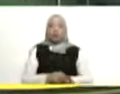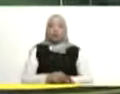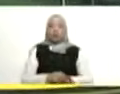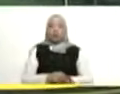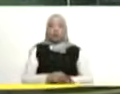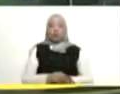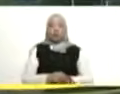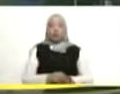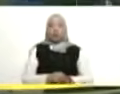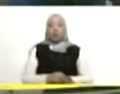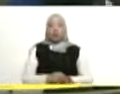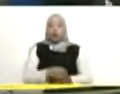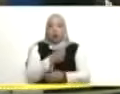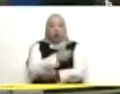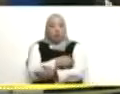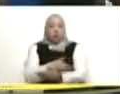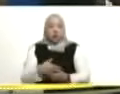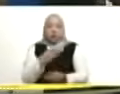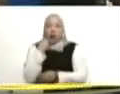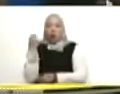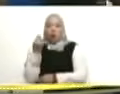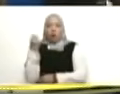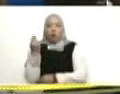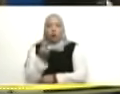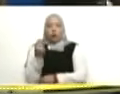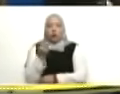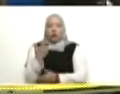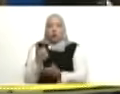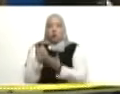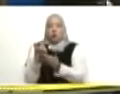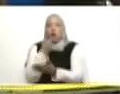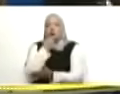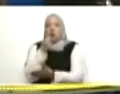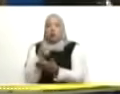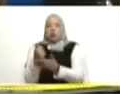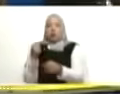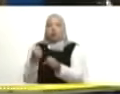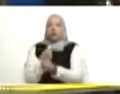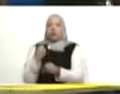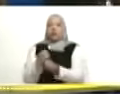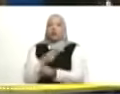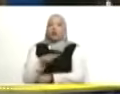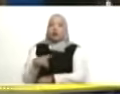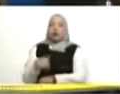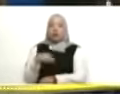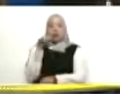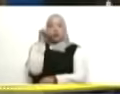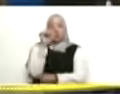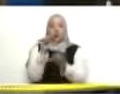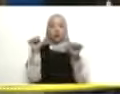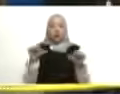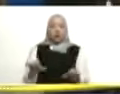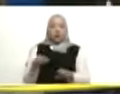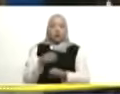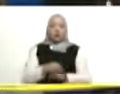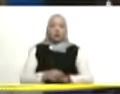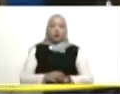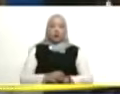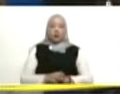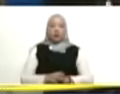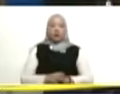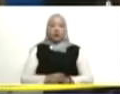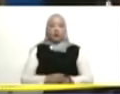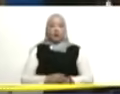Llegaremos a millones de jóvenes con facilidades para que ustedes, con el sistema Lucas,